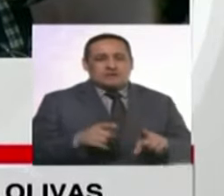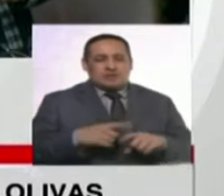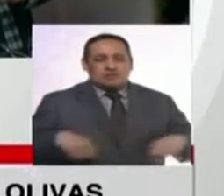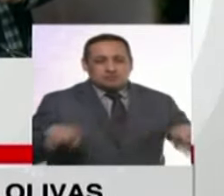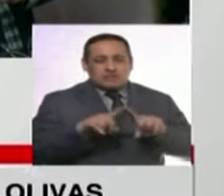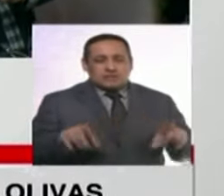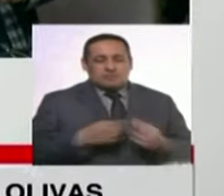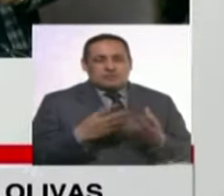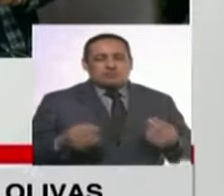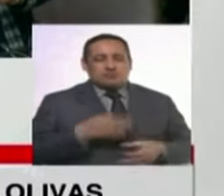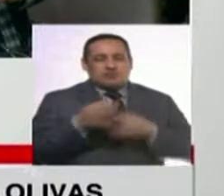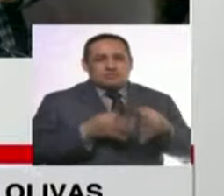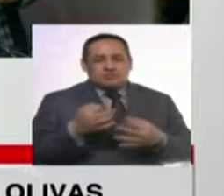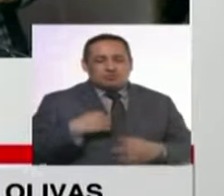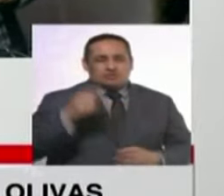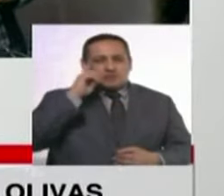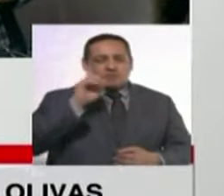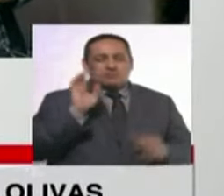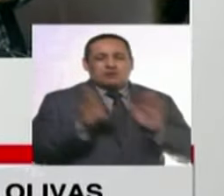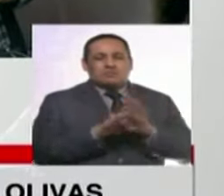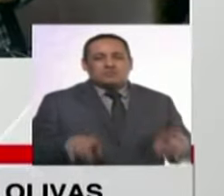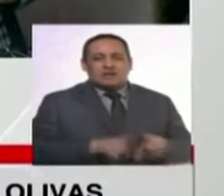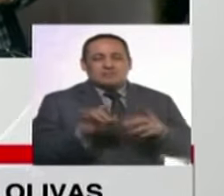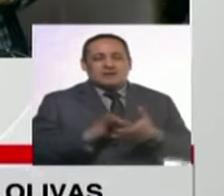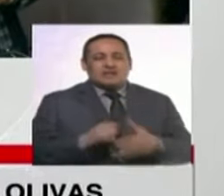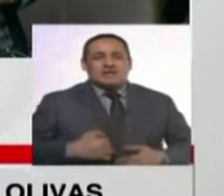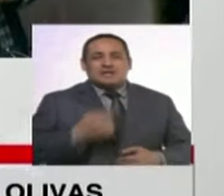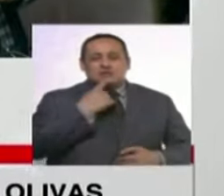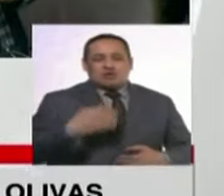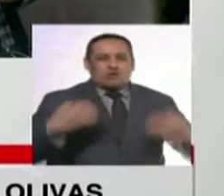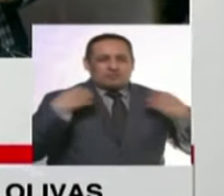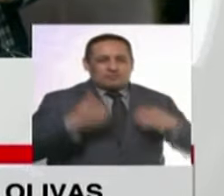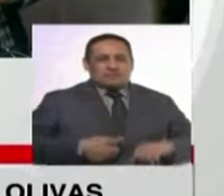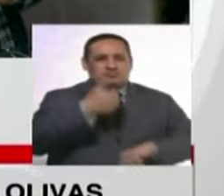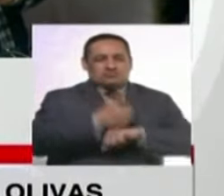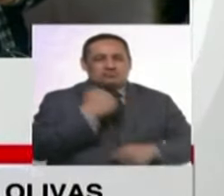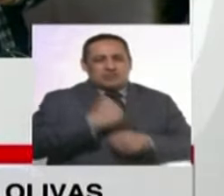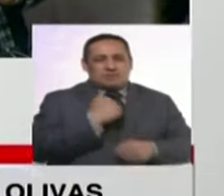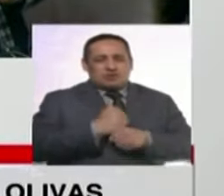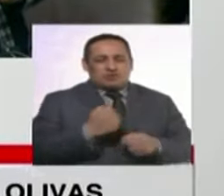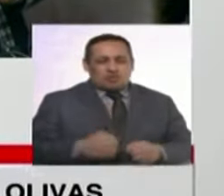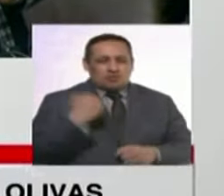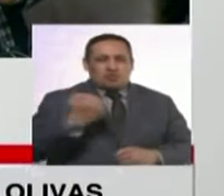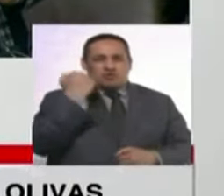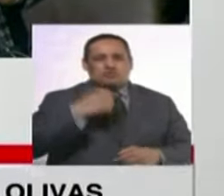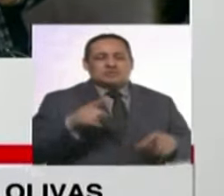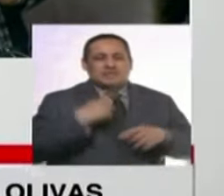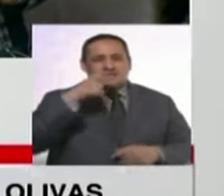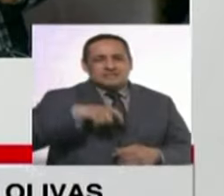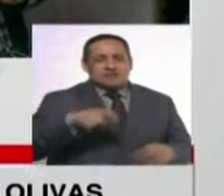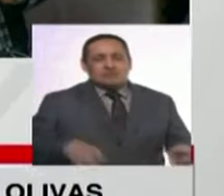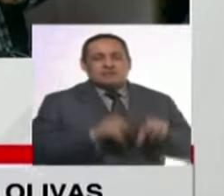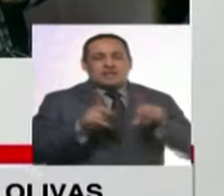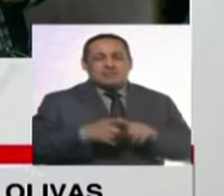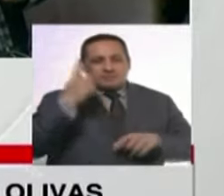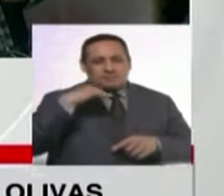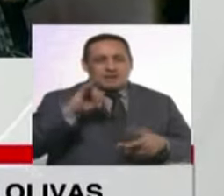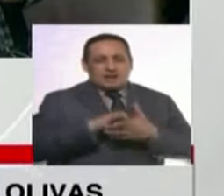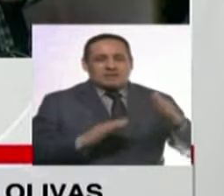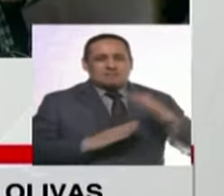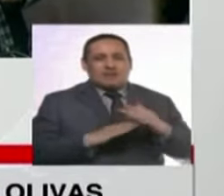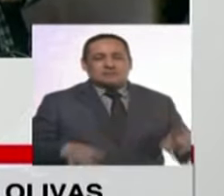mucho por desconocimiento no saben pero es un oficial operativo con logros esenciales para la